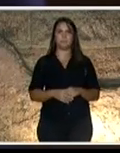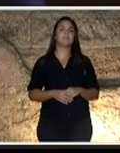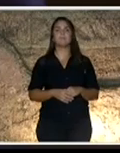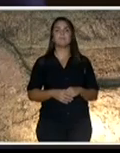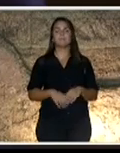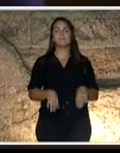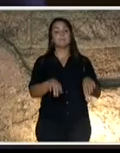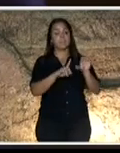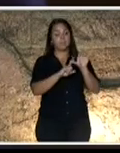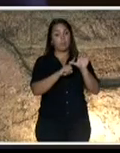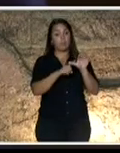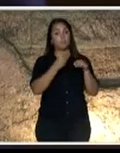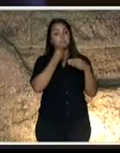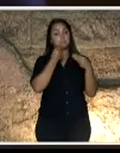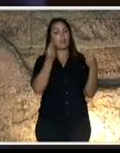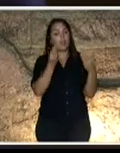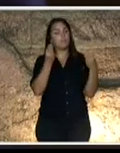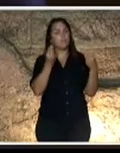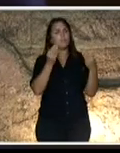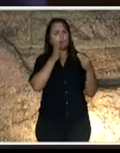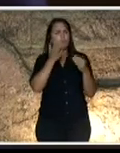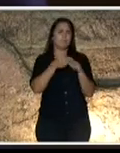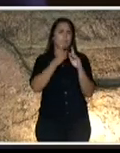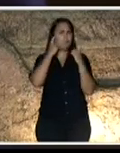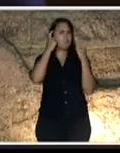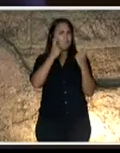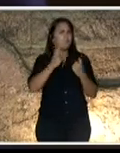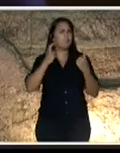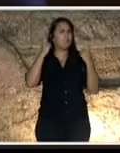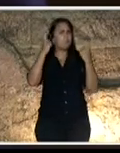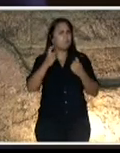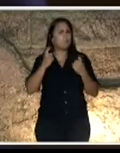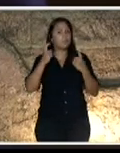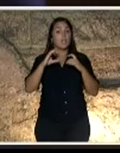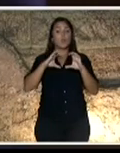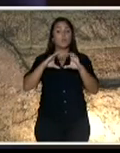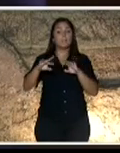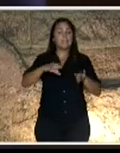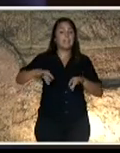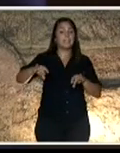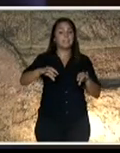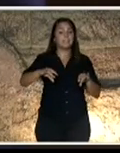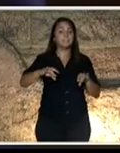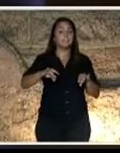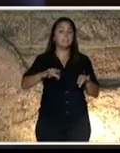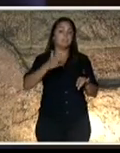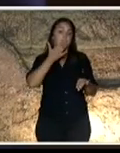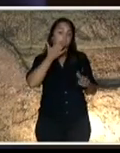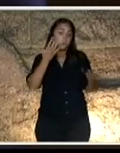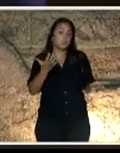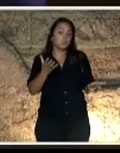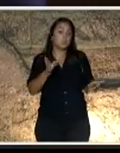Extremadura ha mejorado con gran esfuerzo sus comunicaciones terrestres, dando como ejemplo tantas,